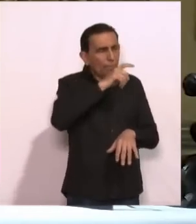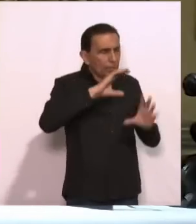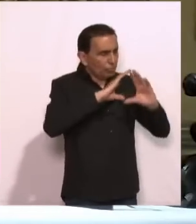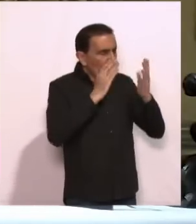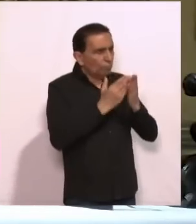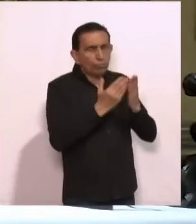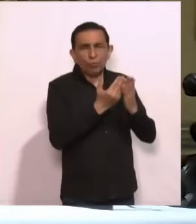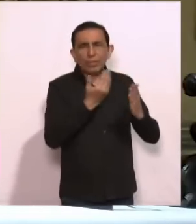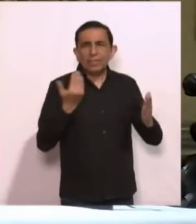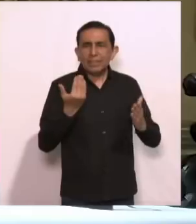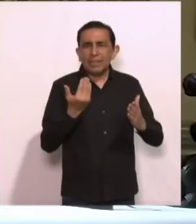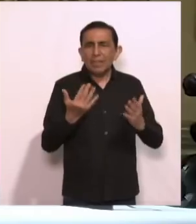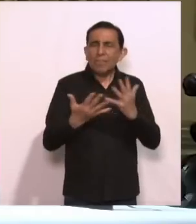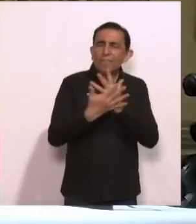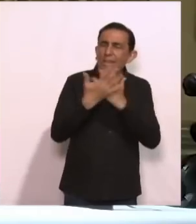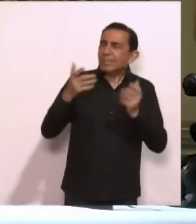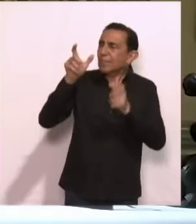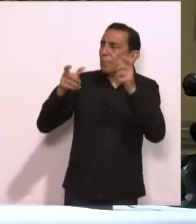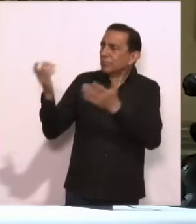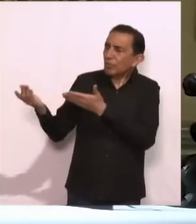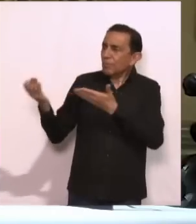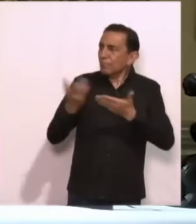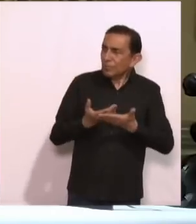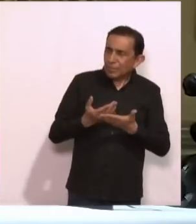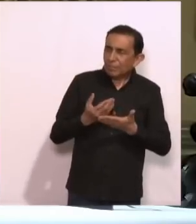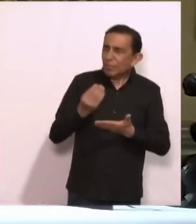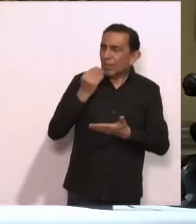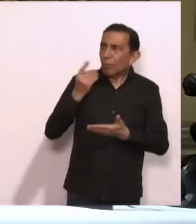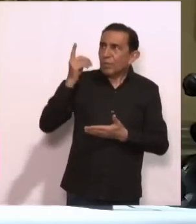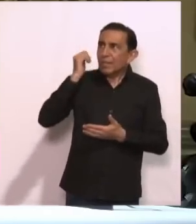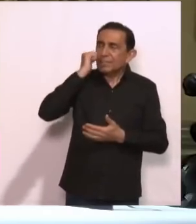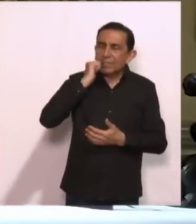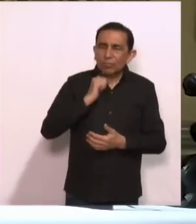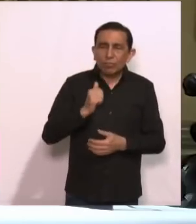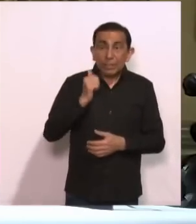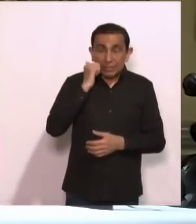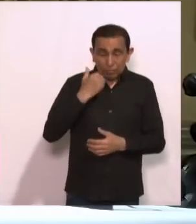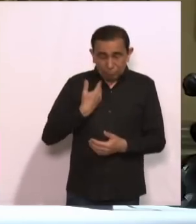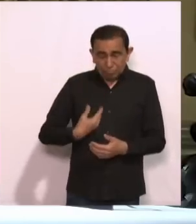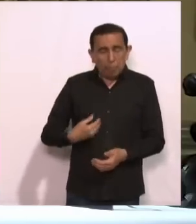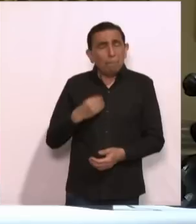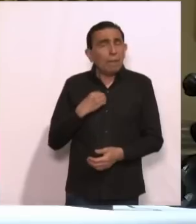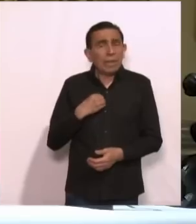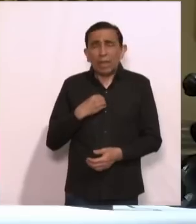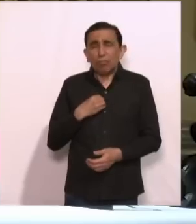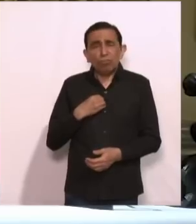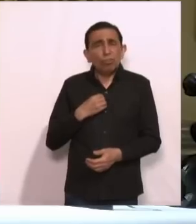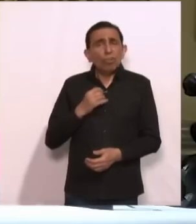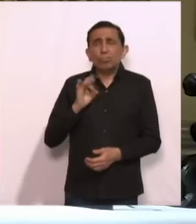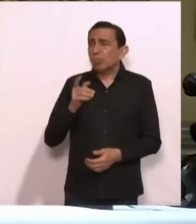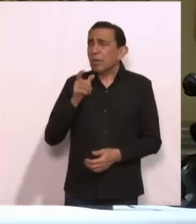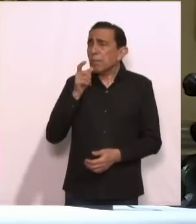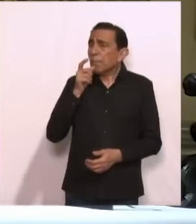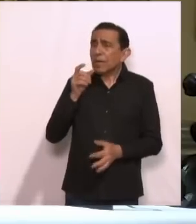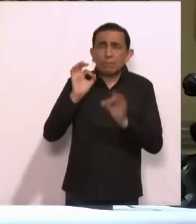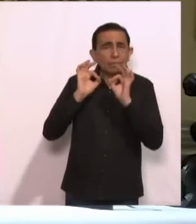del mundo, felices los invitados a la cena del Señor. Señor, no soy digno de que entres en mi